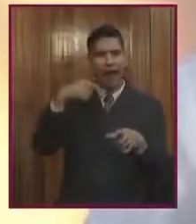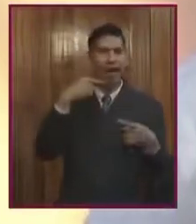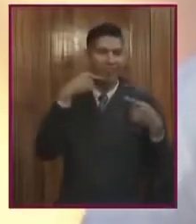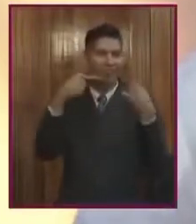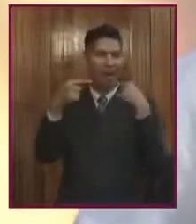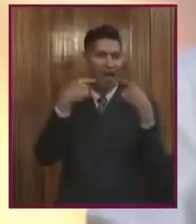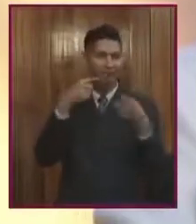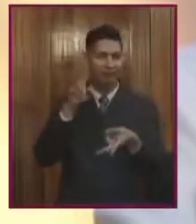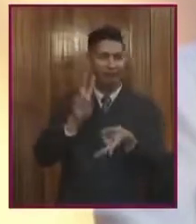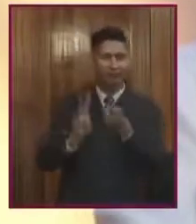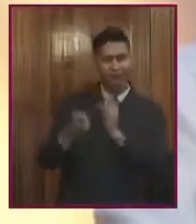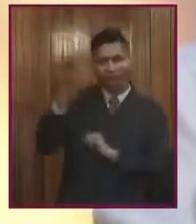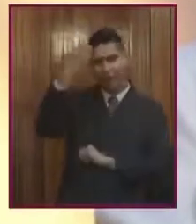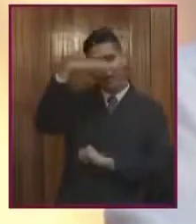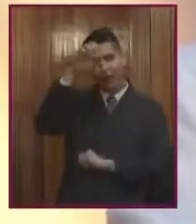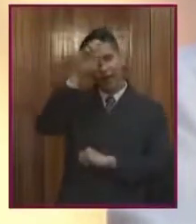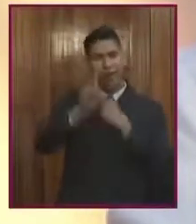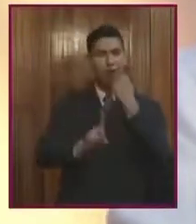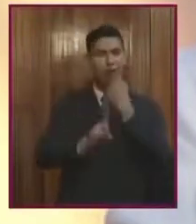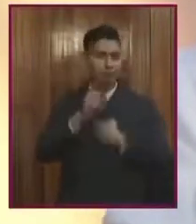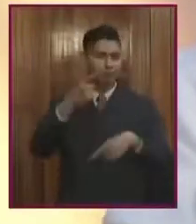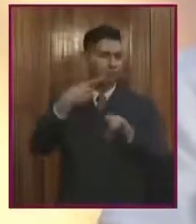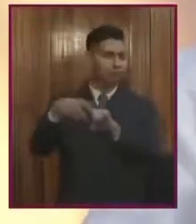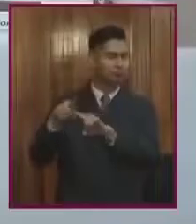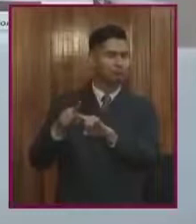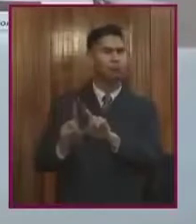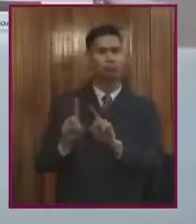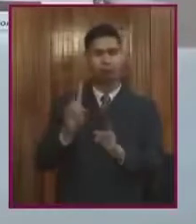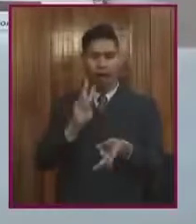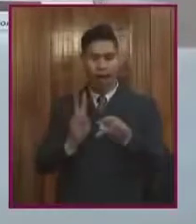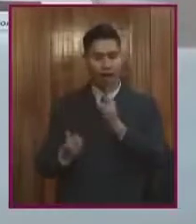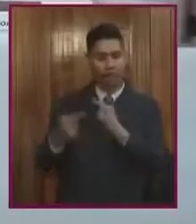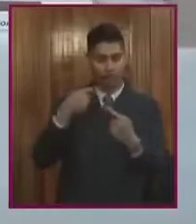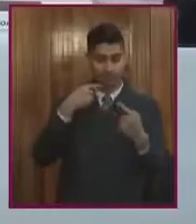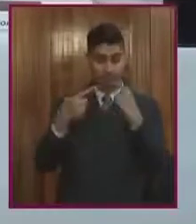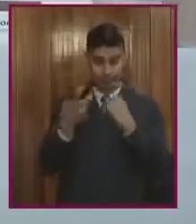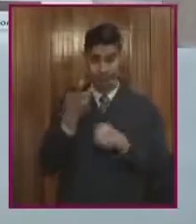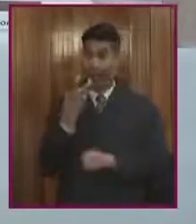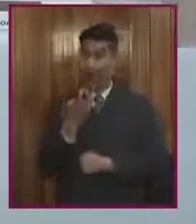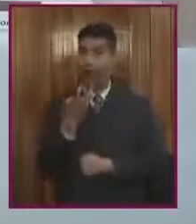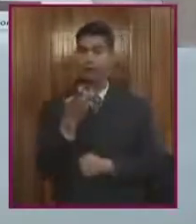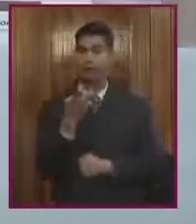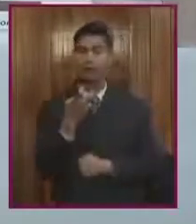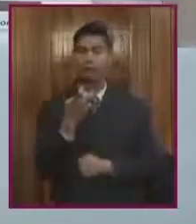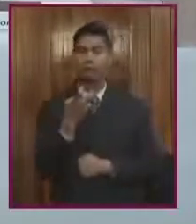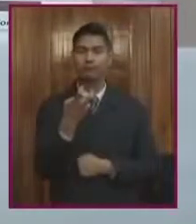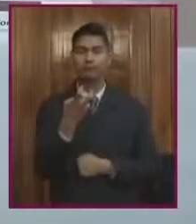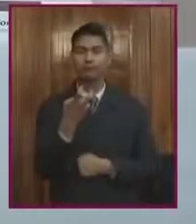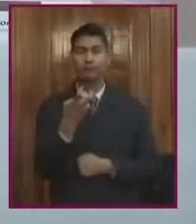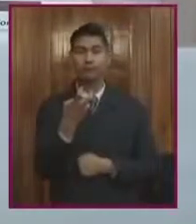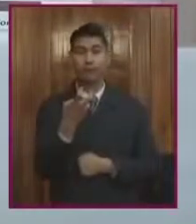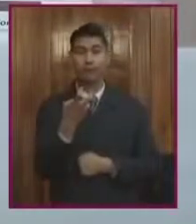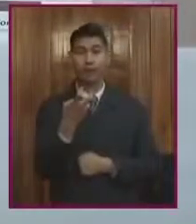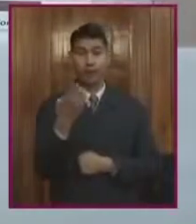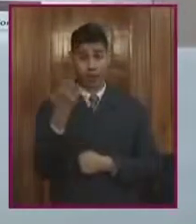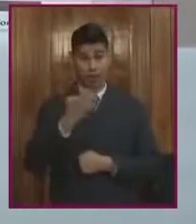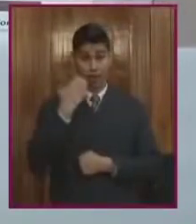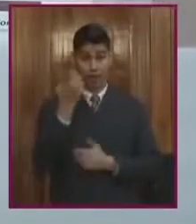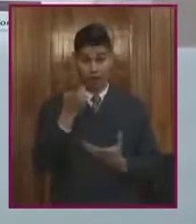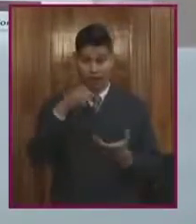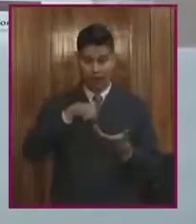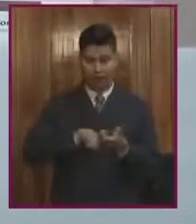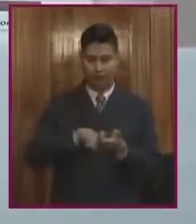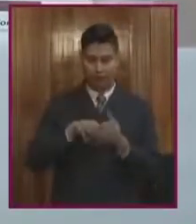dificultades, etc. Promover círculos de estudio entre profesores de una escuela o también